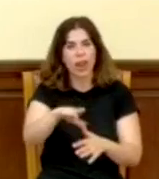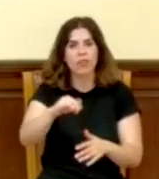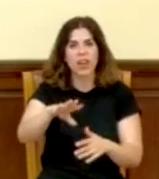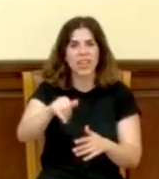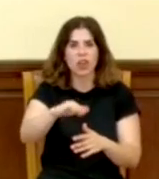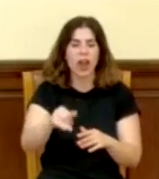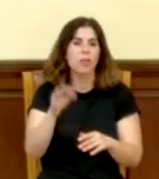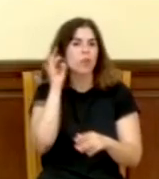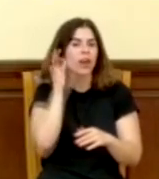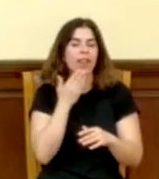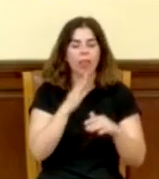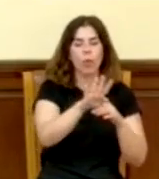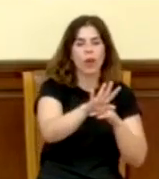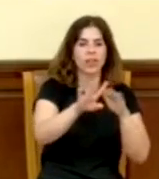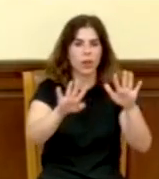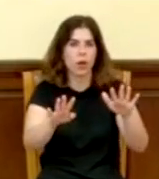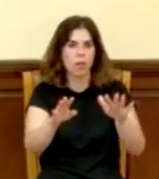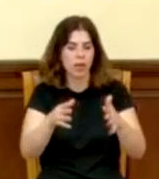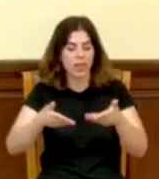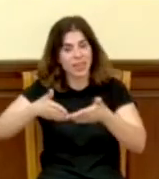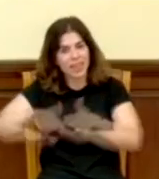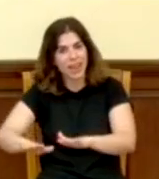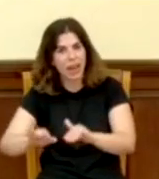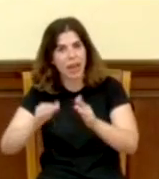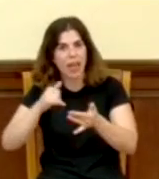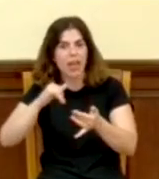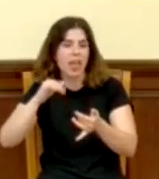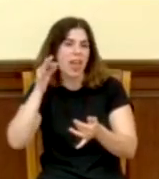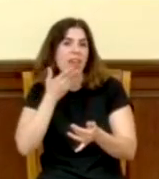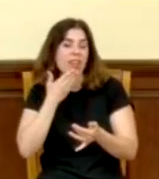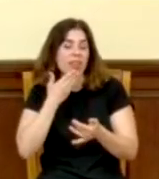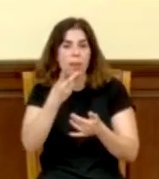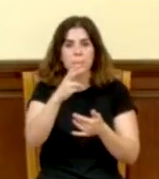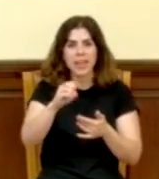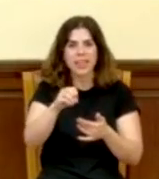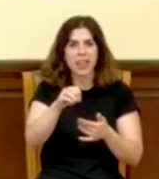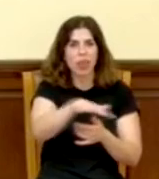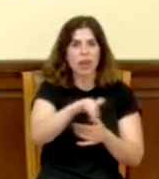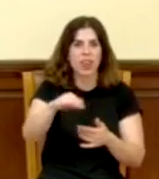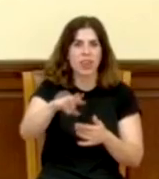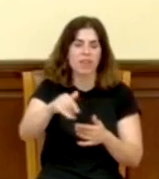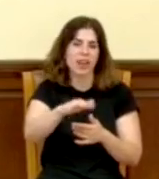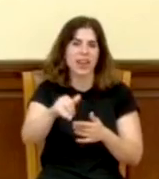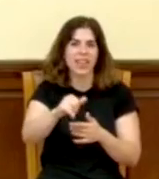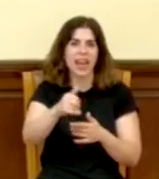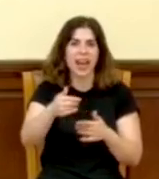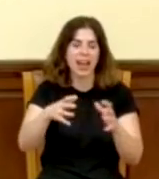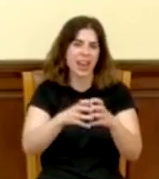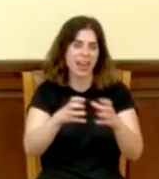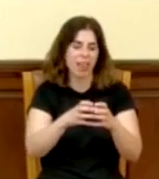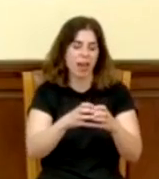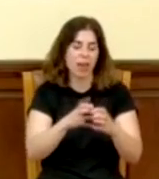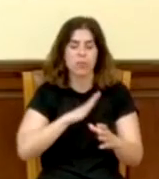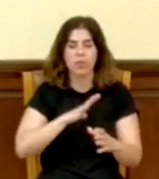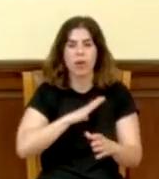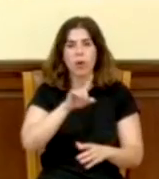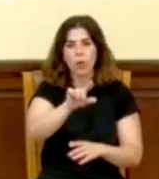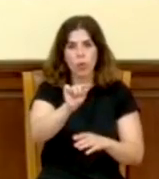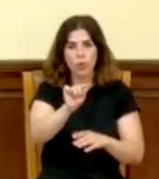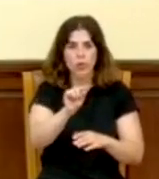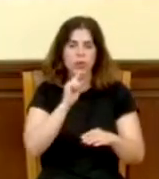49 años y su hija de 20 años asesinadas en Zafarraya, Granada. Por favor, guardamos un minuto